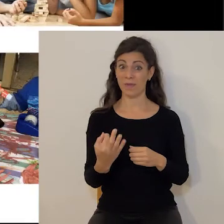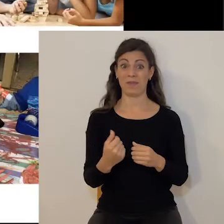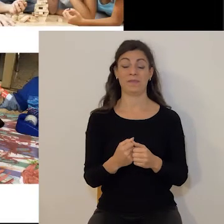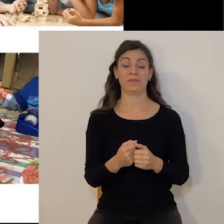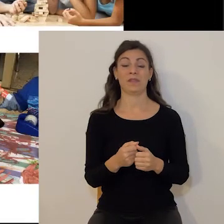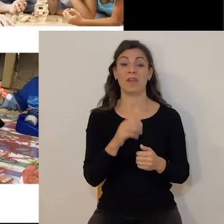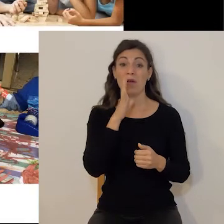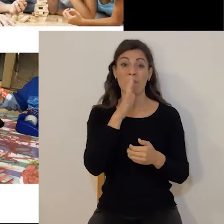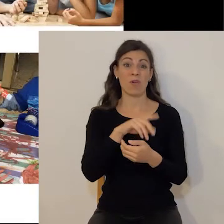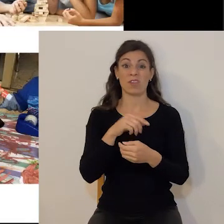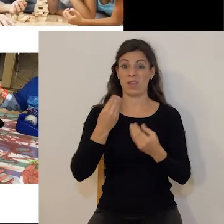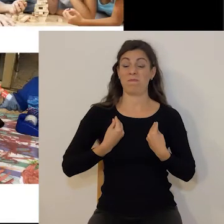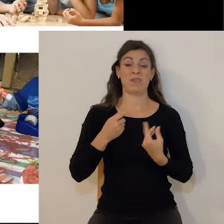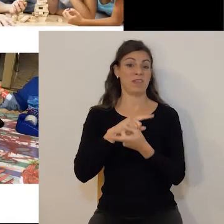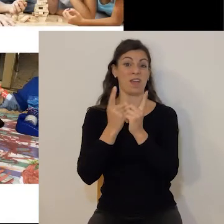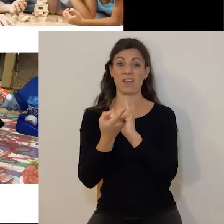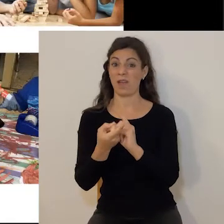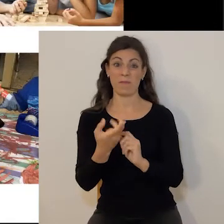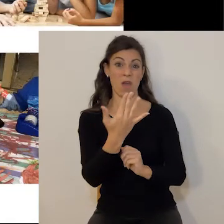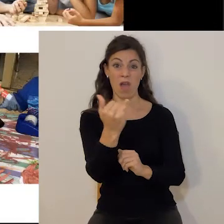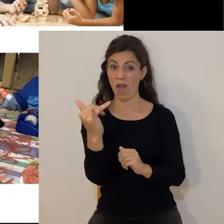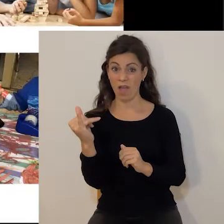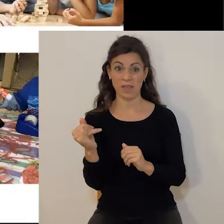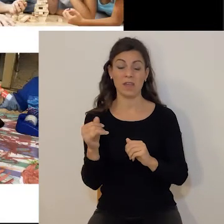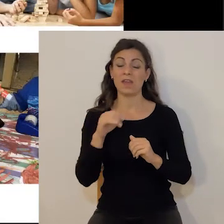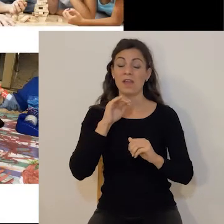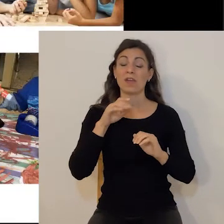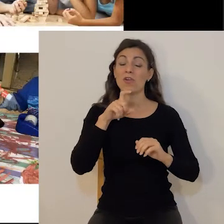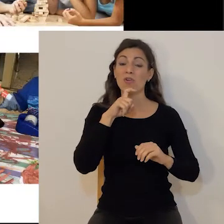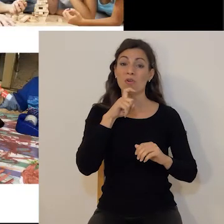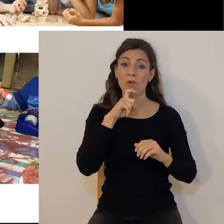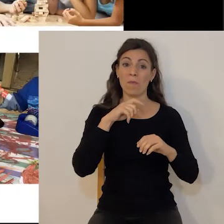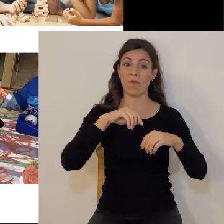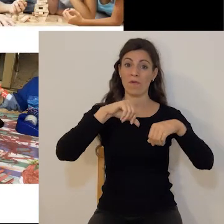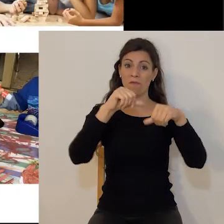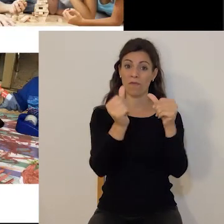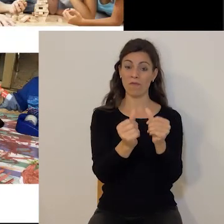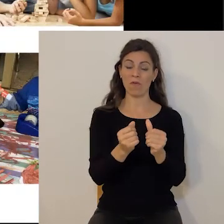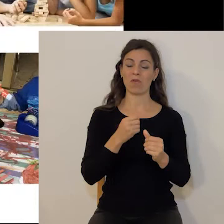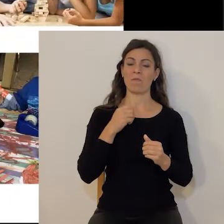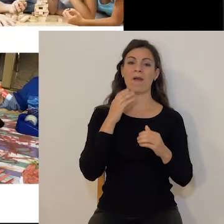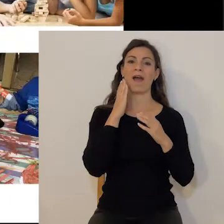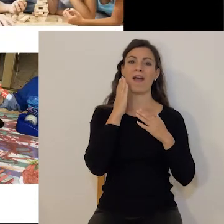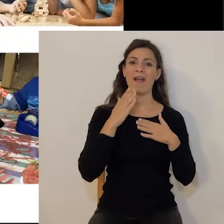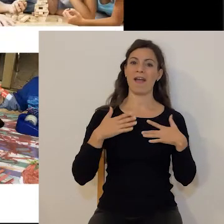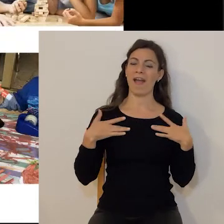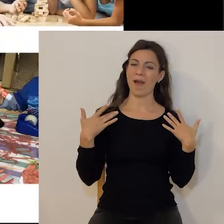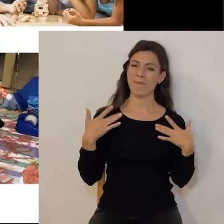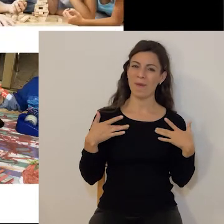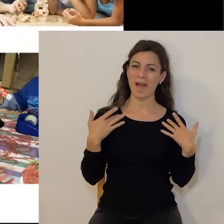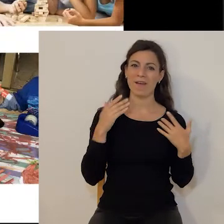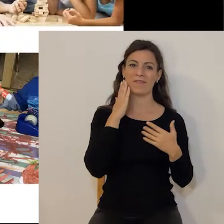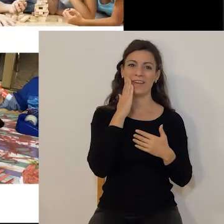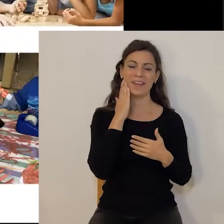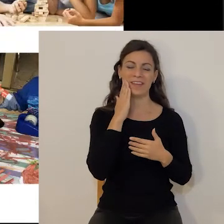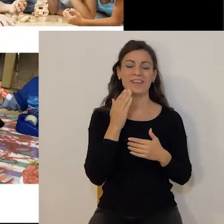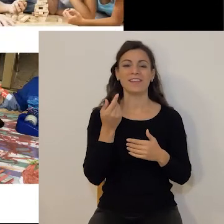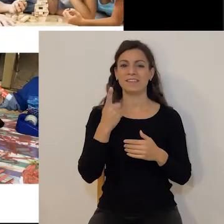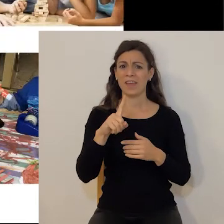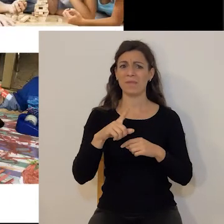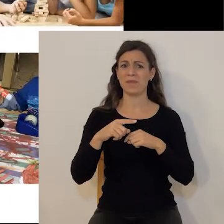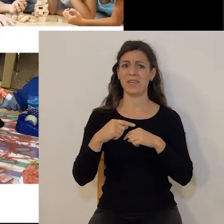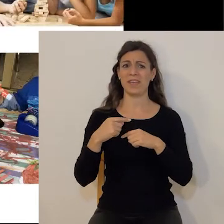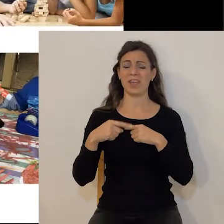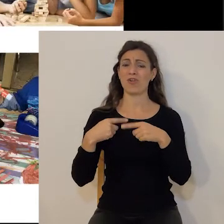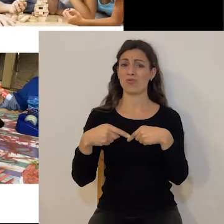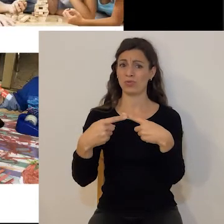sí, ¿vale? Pero hay que generar un entorno amable y de seguridad, fomentar rutinas que permitan el desarrollo de